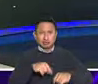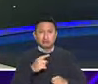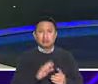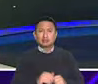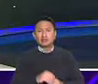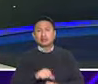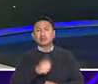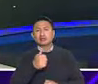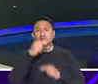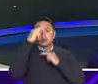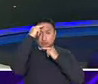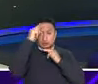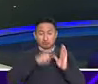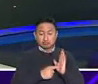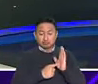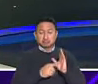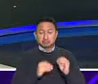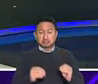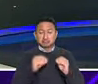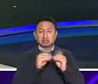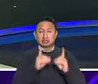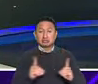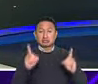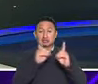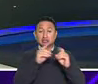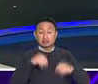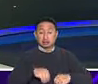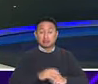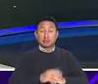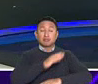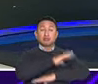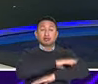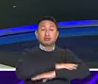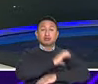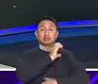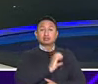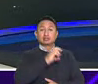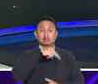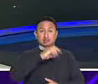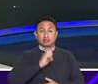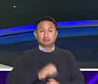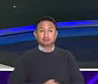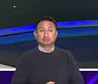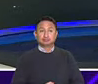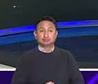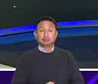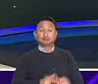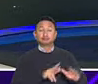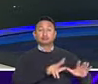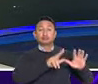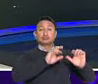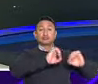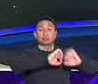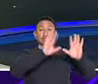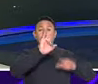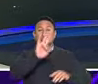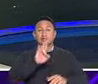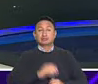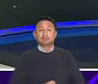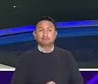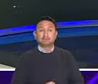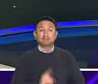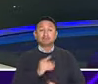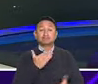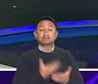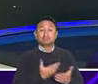otras emisiones, actualizando también los datos desde la plataforma del Consejo Nacional Electoral. 8:07 p.m. Bueno,